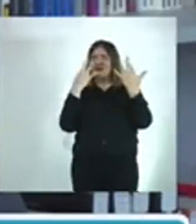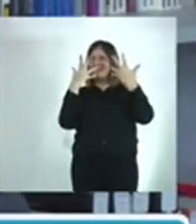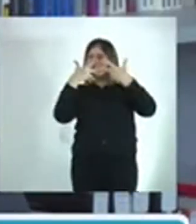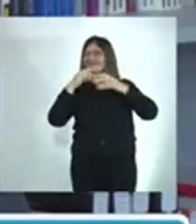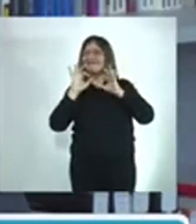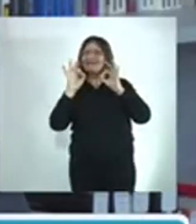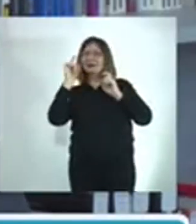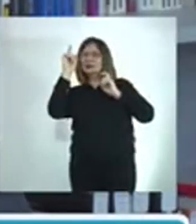conectar